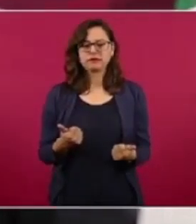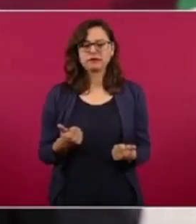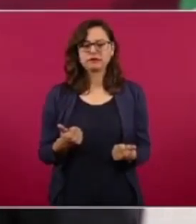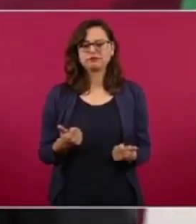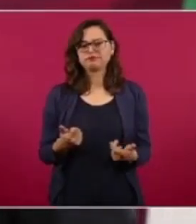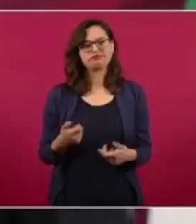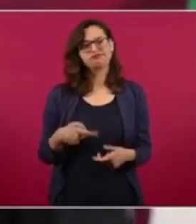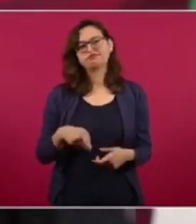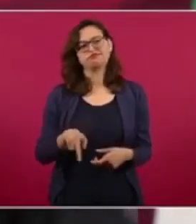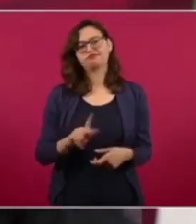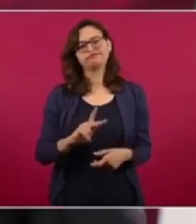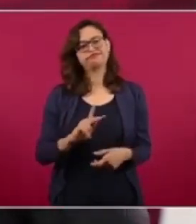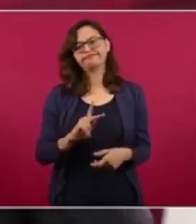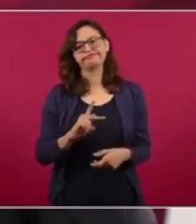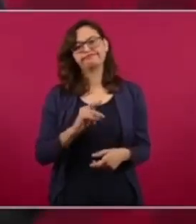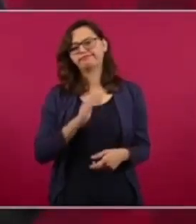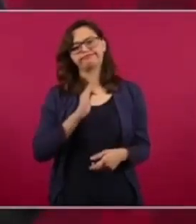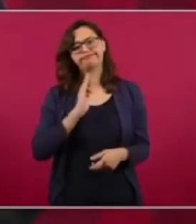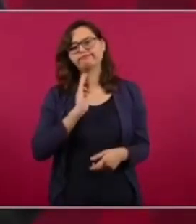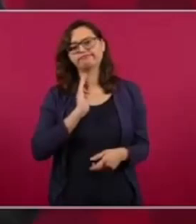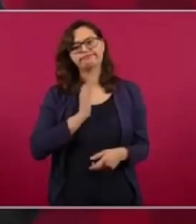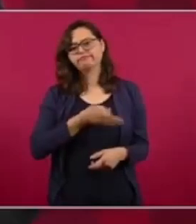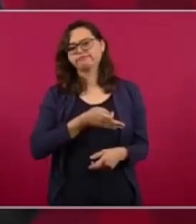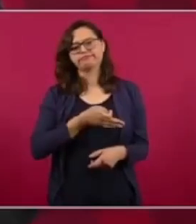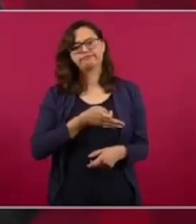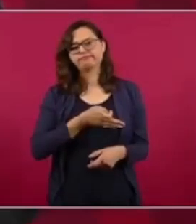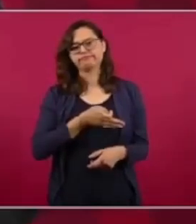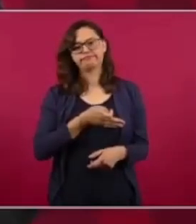no acepto que